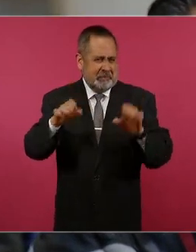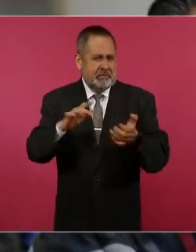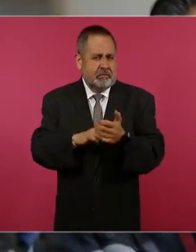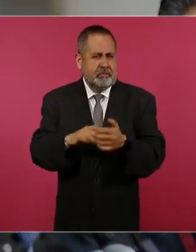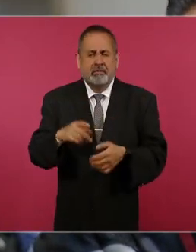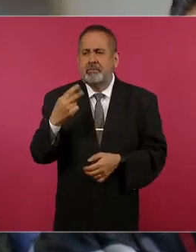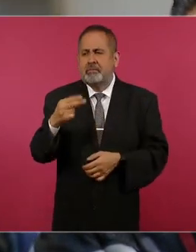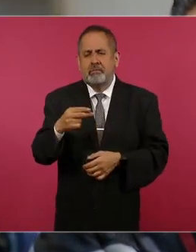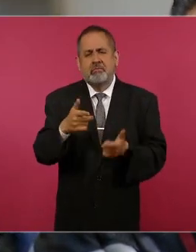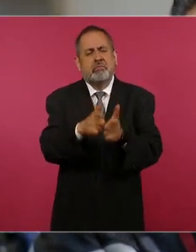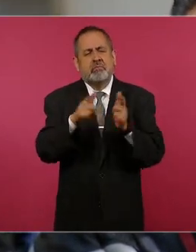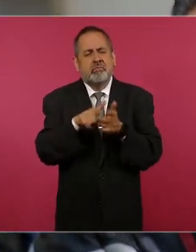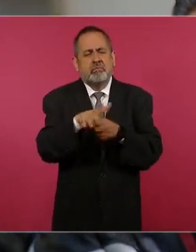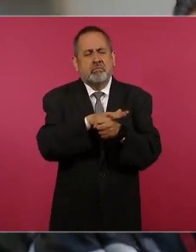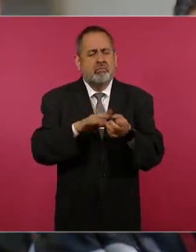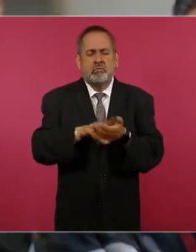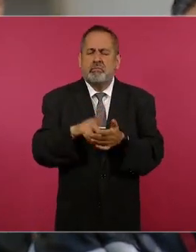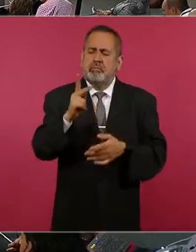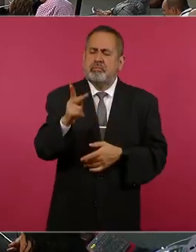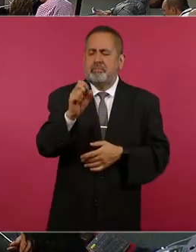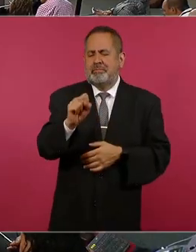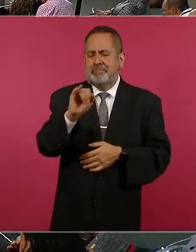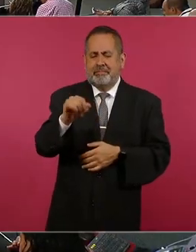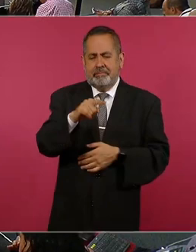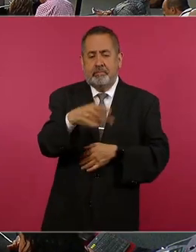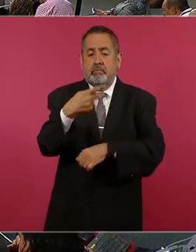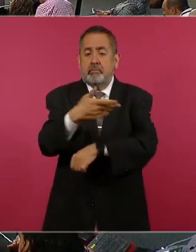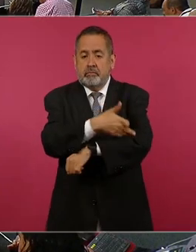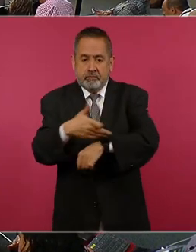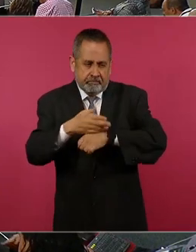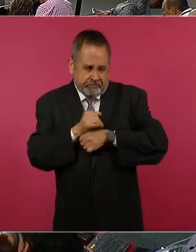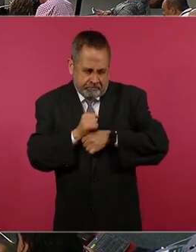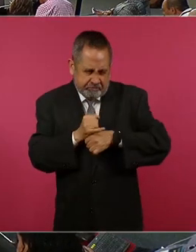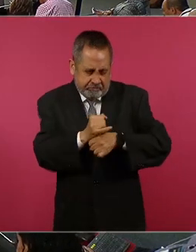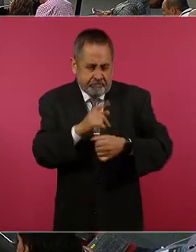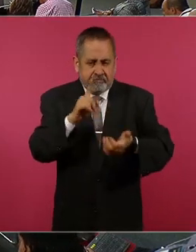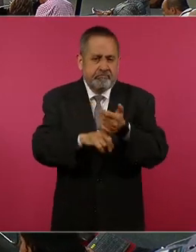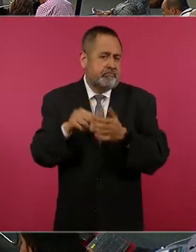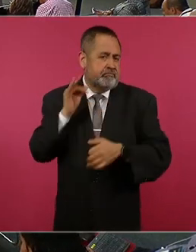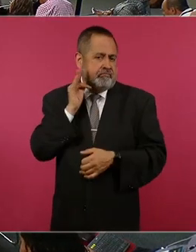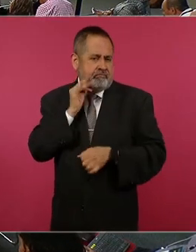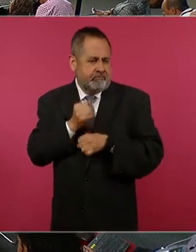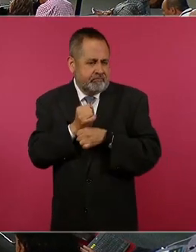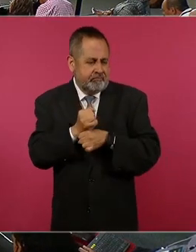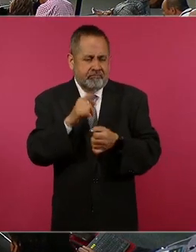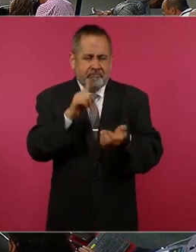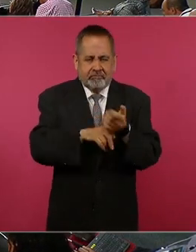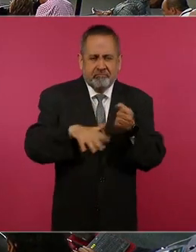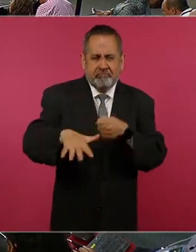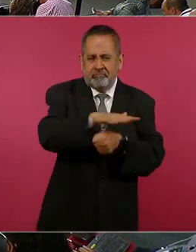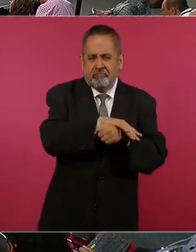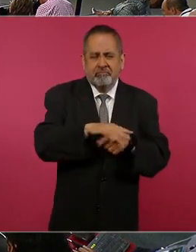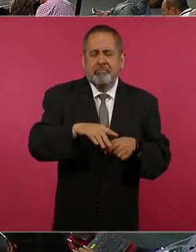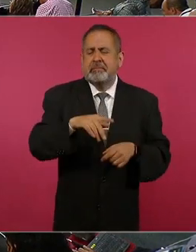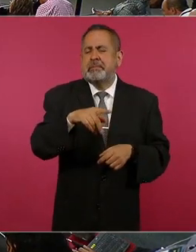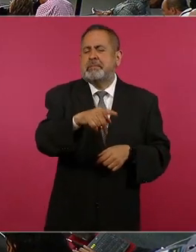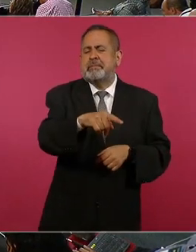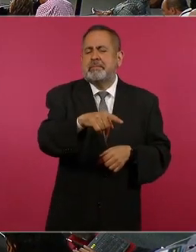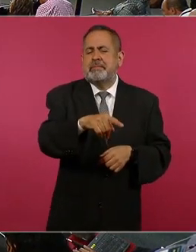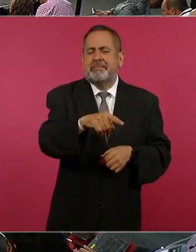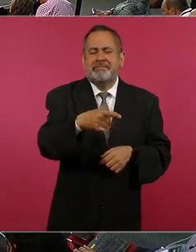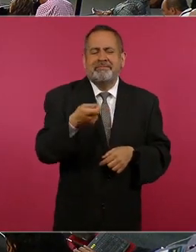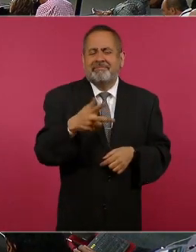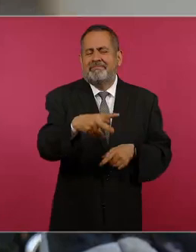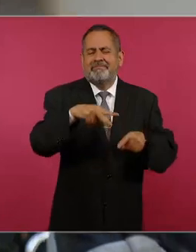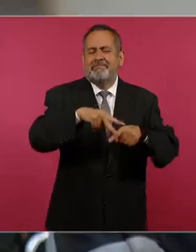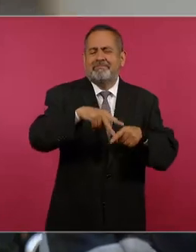un partido local, se llama PCI. Su familia está siendo investigada por la fiscalía, es esta zona de Quecholac, del Triángulo Rojo,